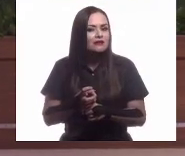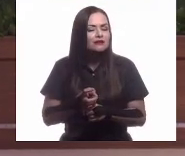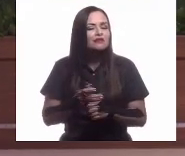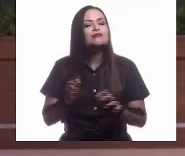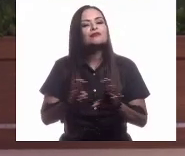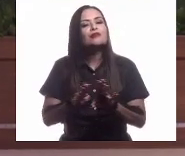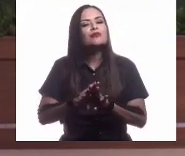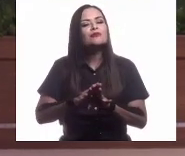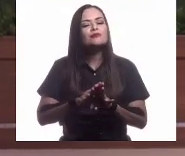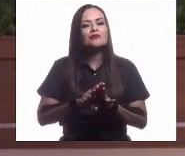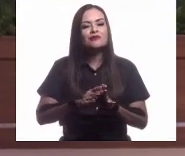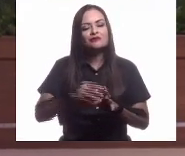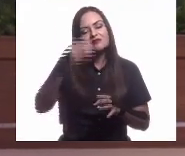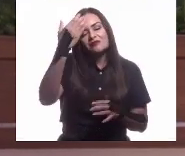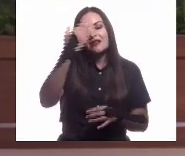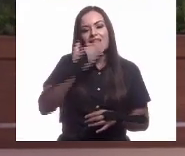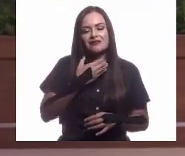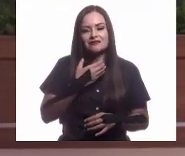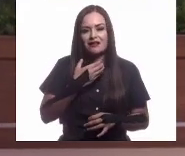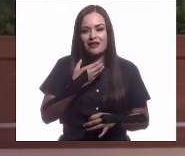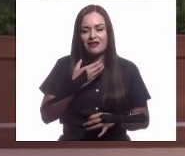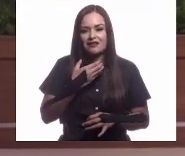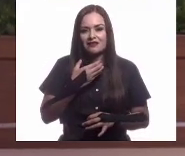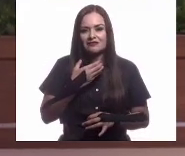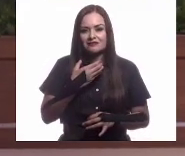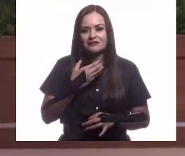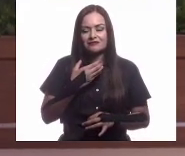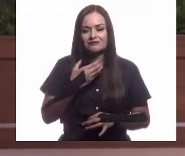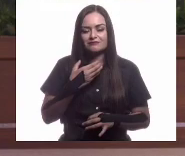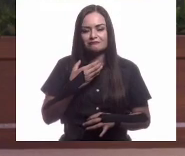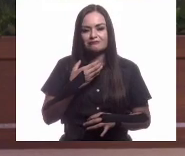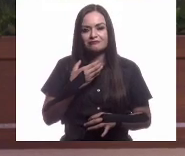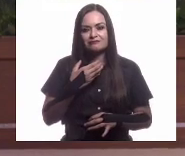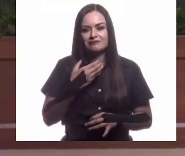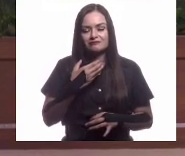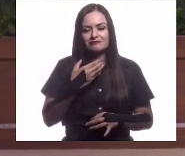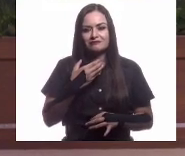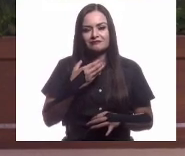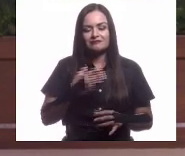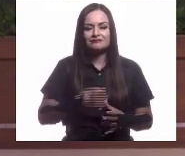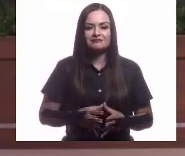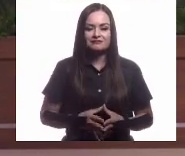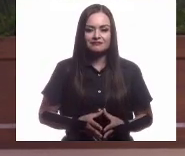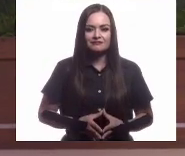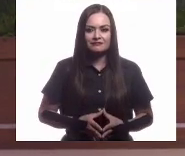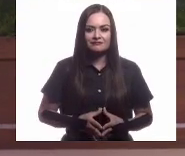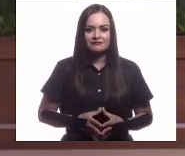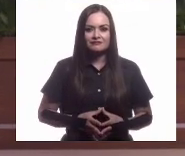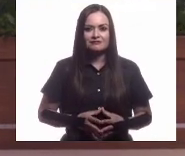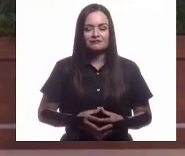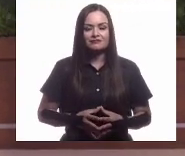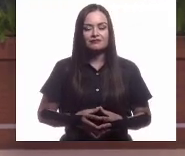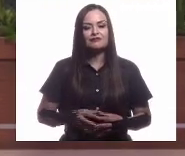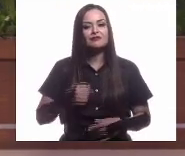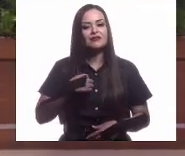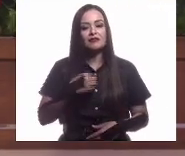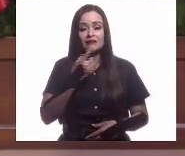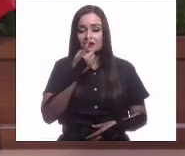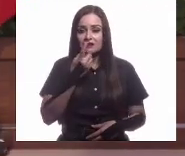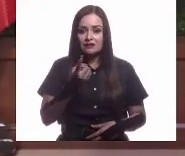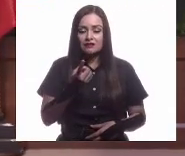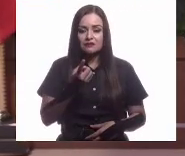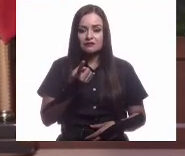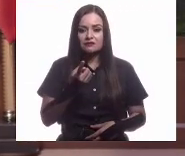rostros, eso que no se mide, esos rostros que están detrás de nuestro esfuerzo. Yo les he hablado de la